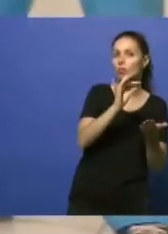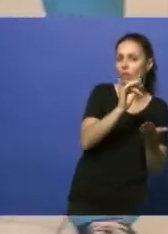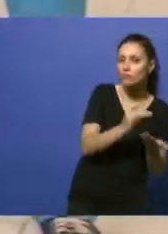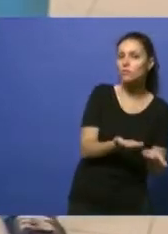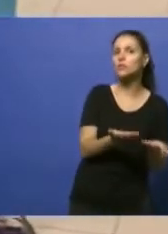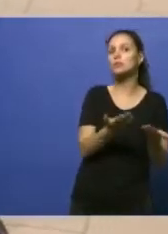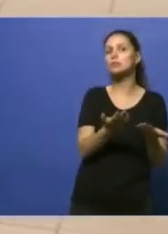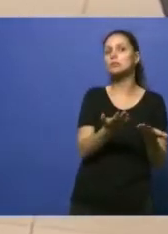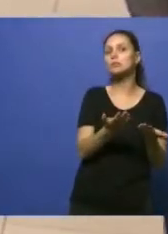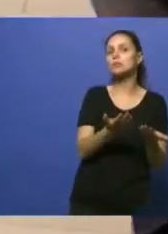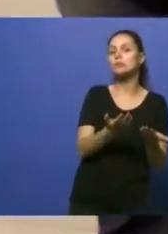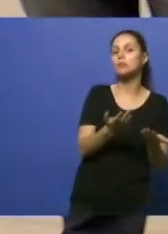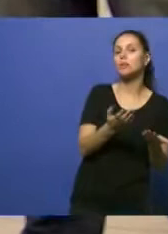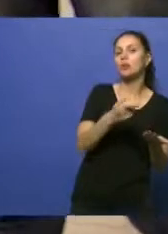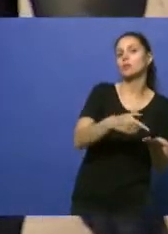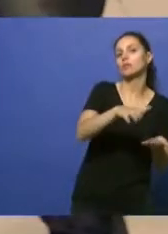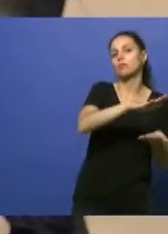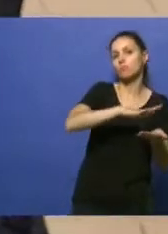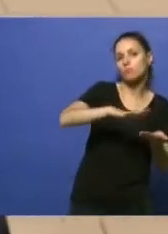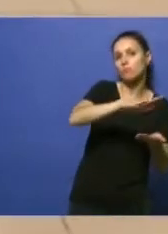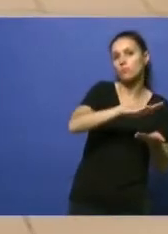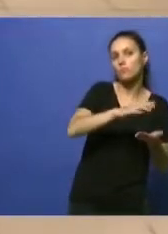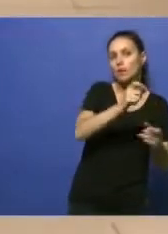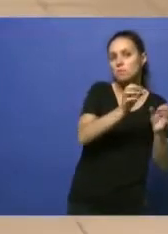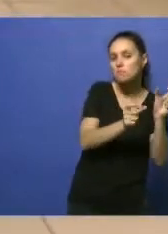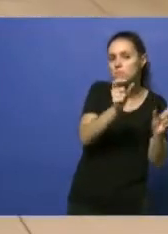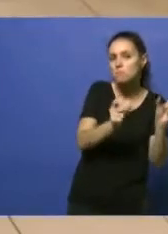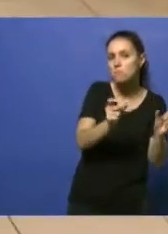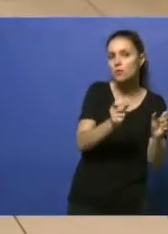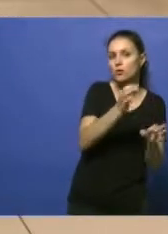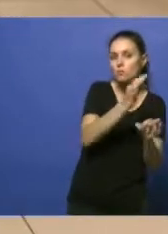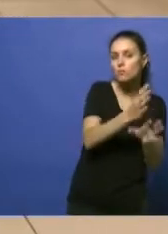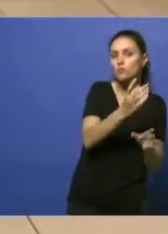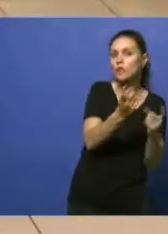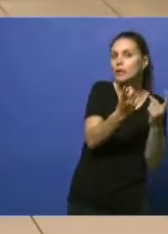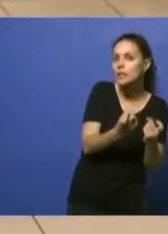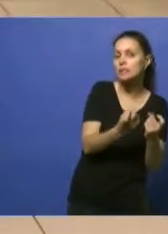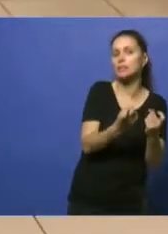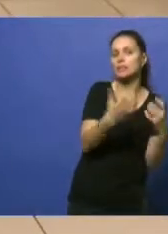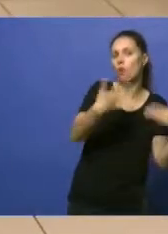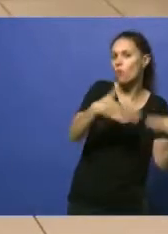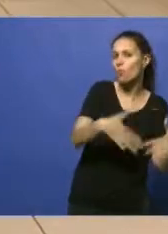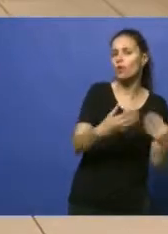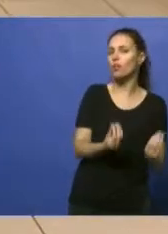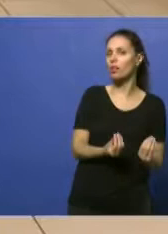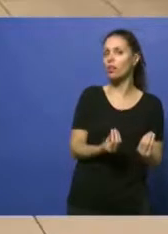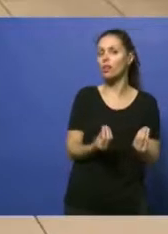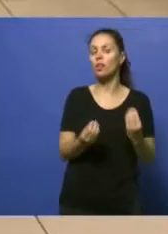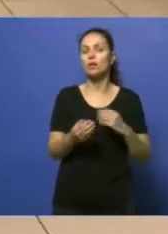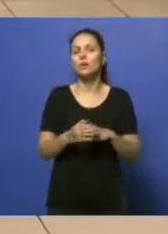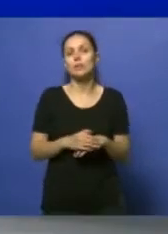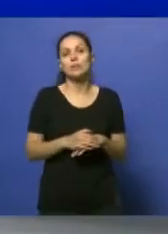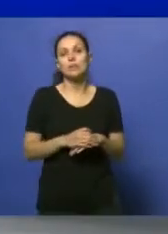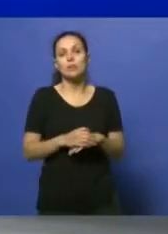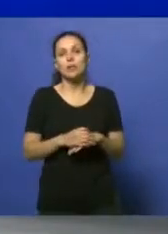complicada, que vos decís, esta área necesita de más personal de manera casi urgente. Sí, eso seguimos en la misma